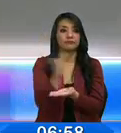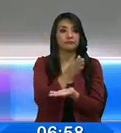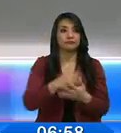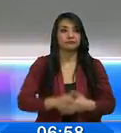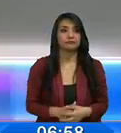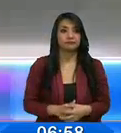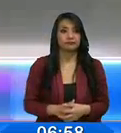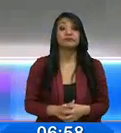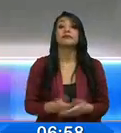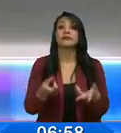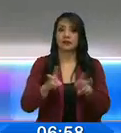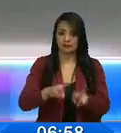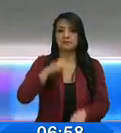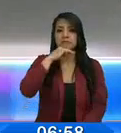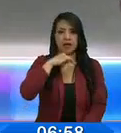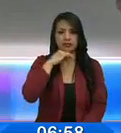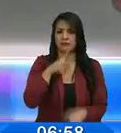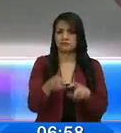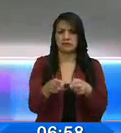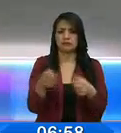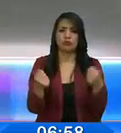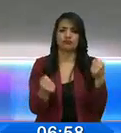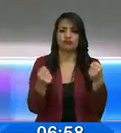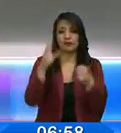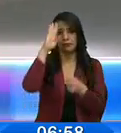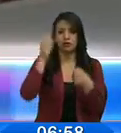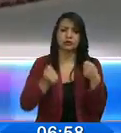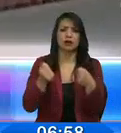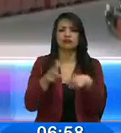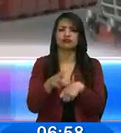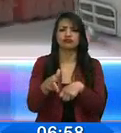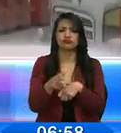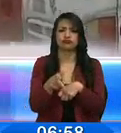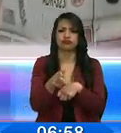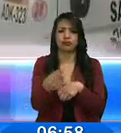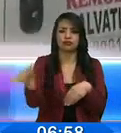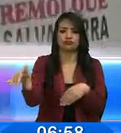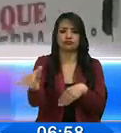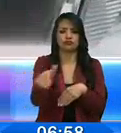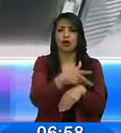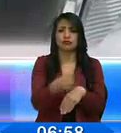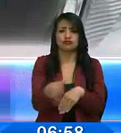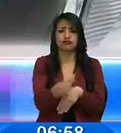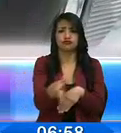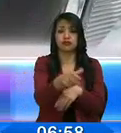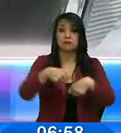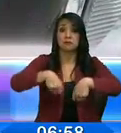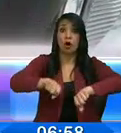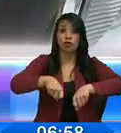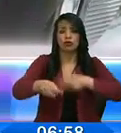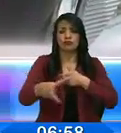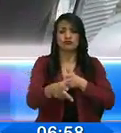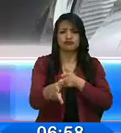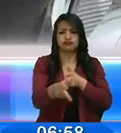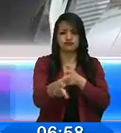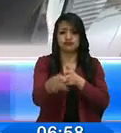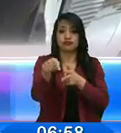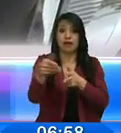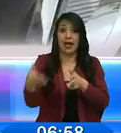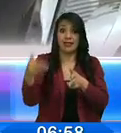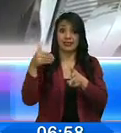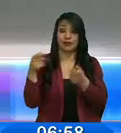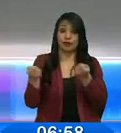tránsito ocurrió en Manta. Un patrullero se estrelló en la vía Circunvalación tras la persecución de un motociclista que evadió un